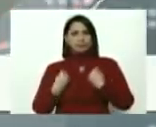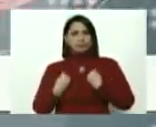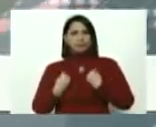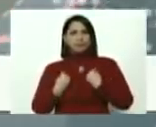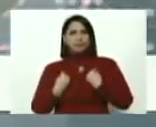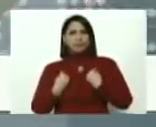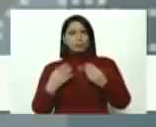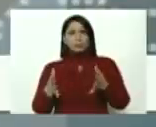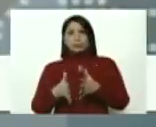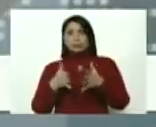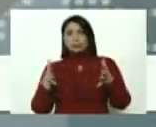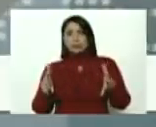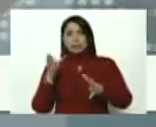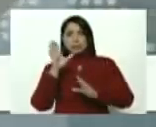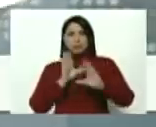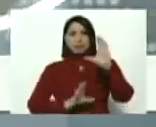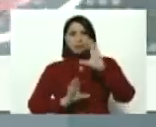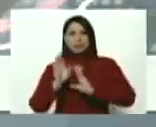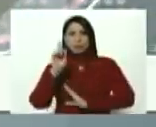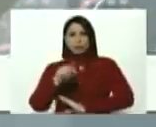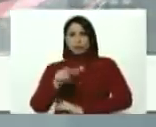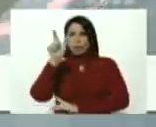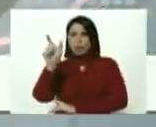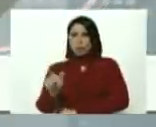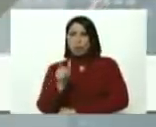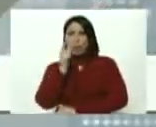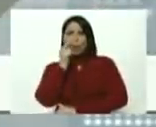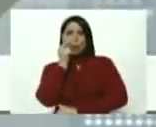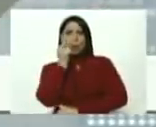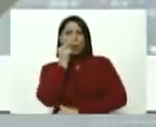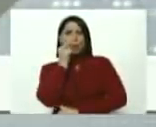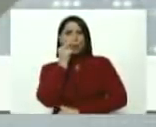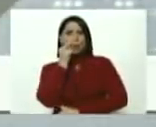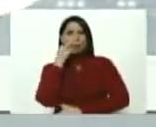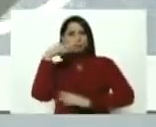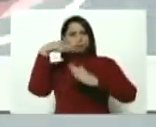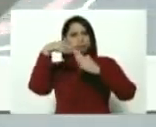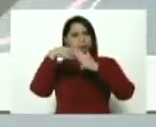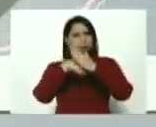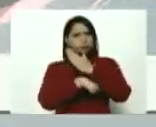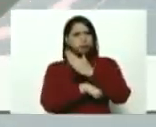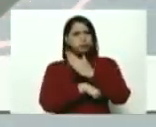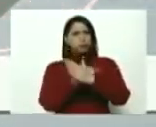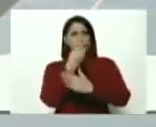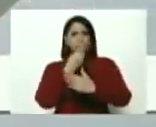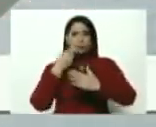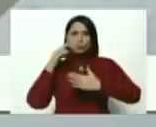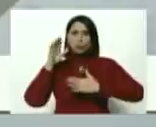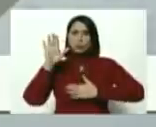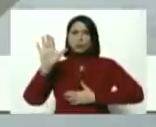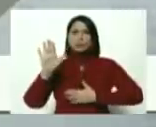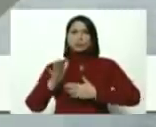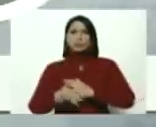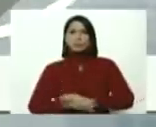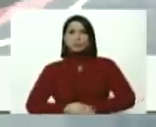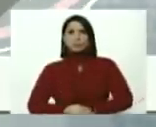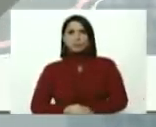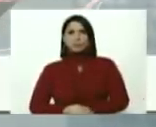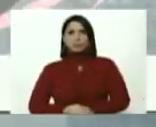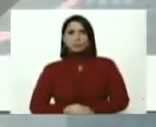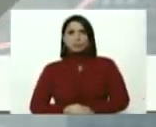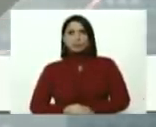gran científico y al mismo tiempo de hombre profundamente comprometido con la